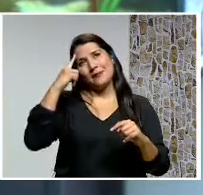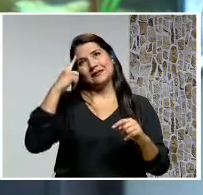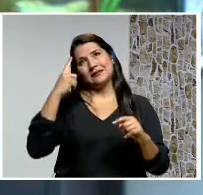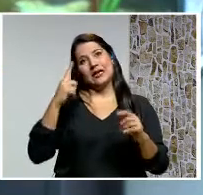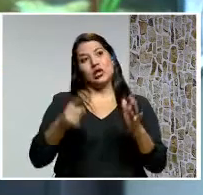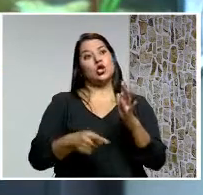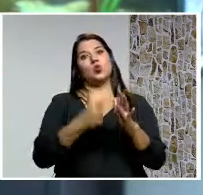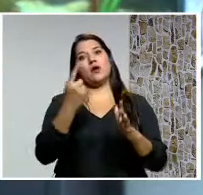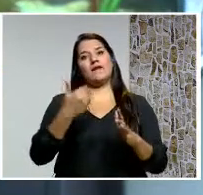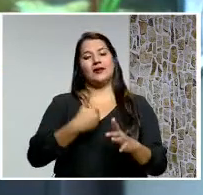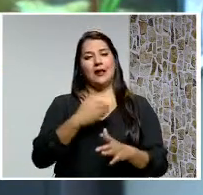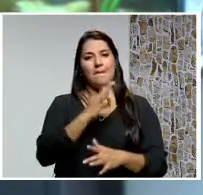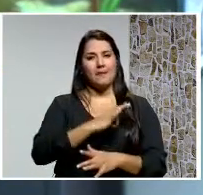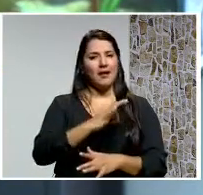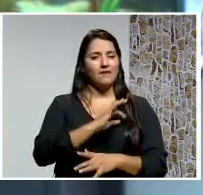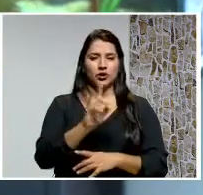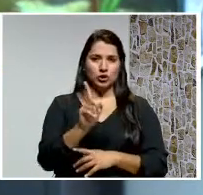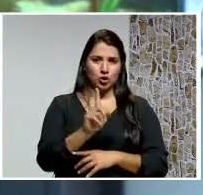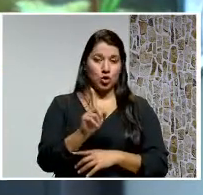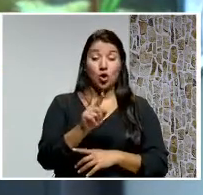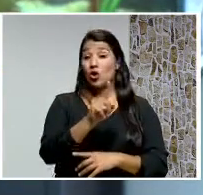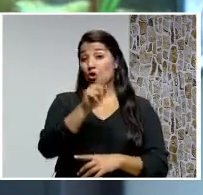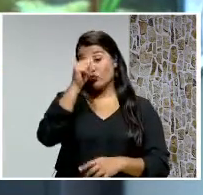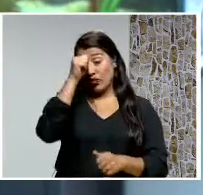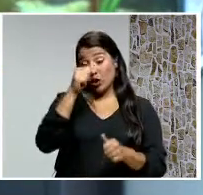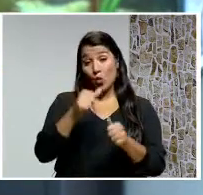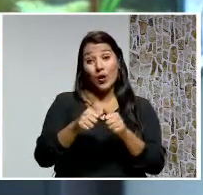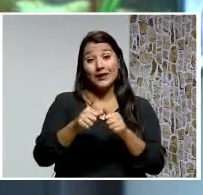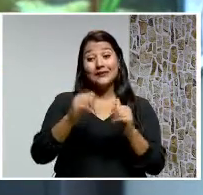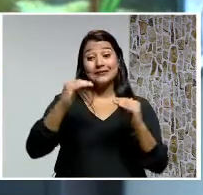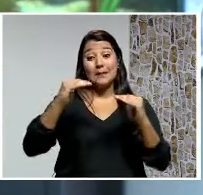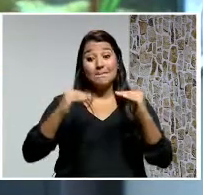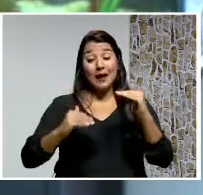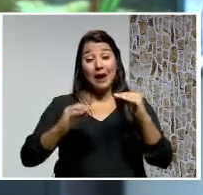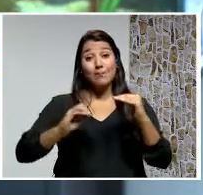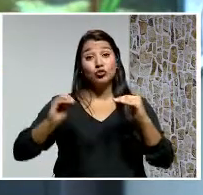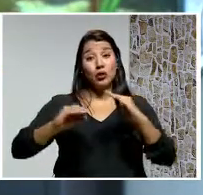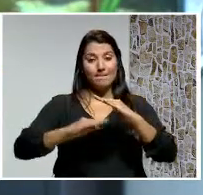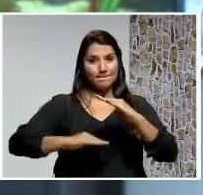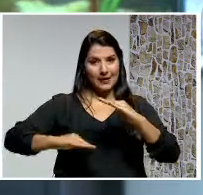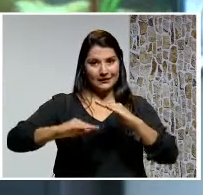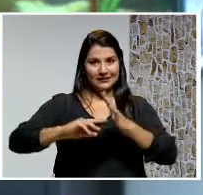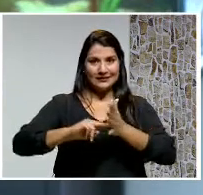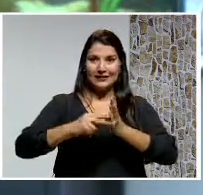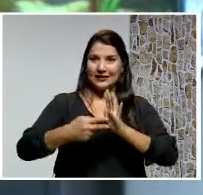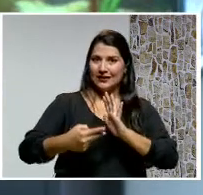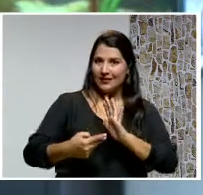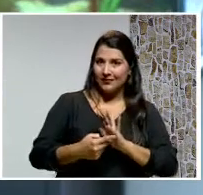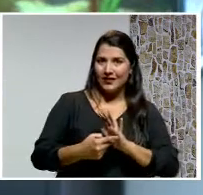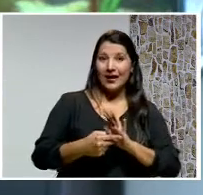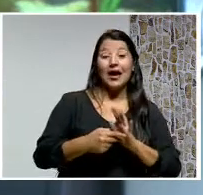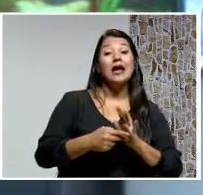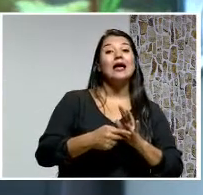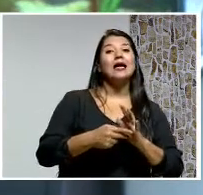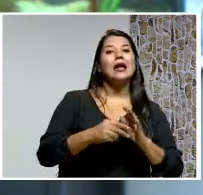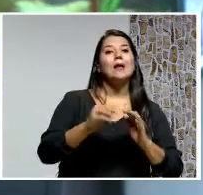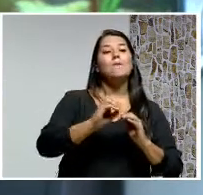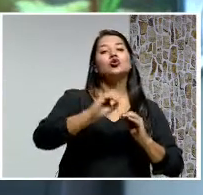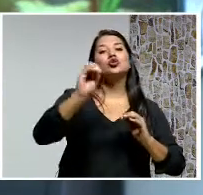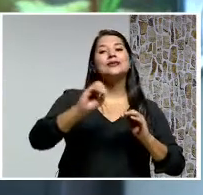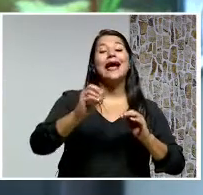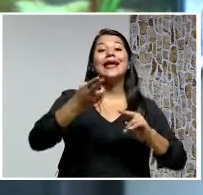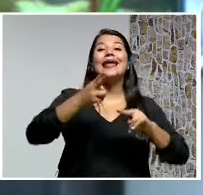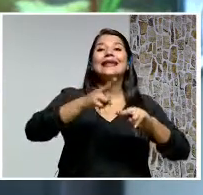economía. Recordemos que no necesariamente una reducción en la tasa básica pasiva significa una reducción en las tasas de interés activas. Las